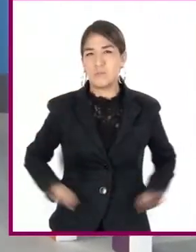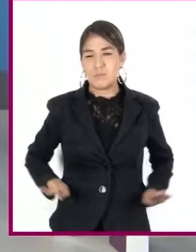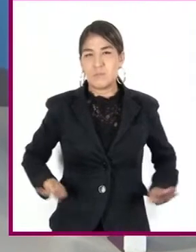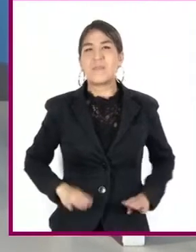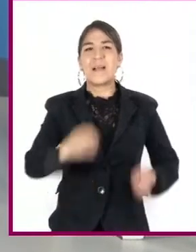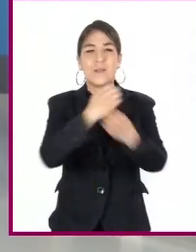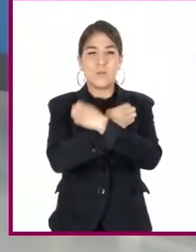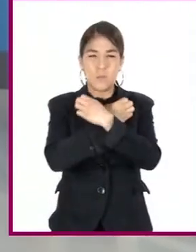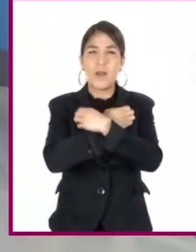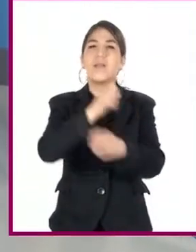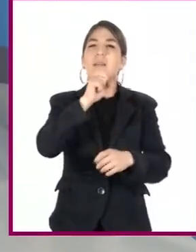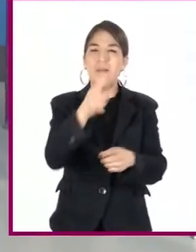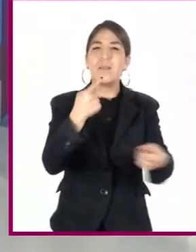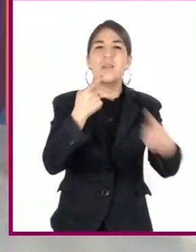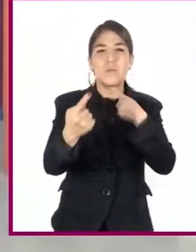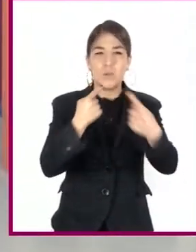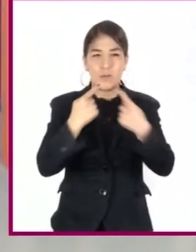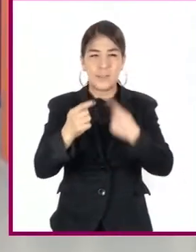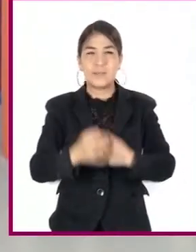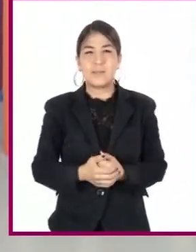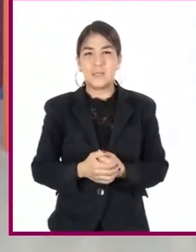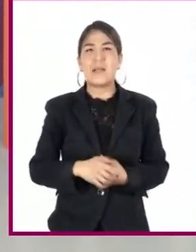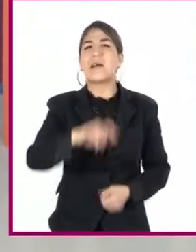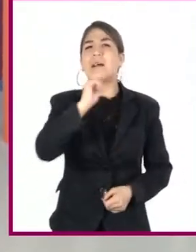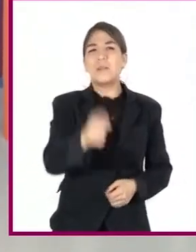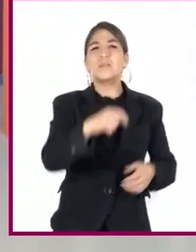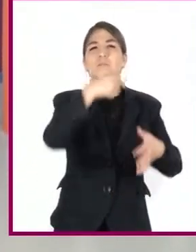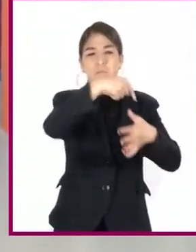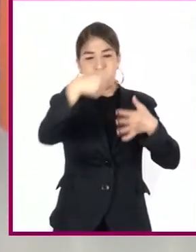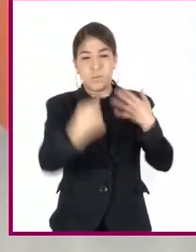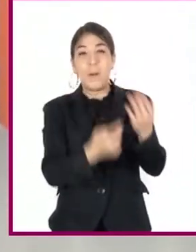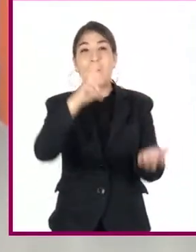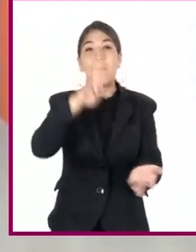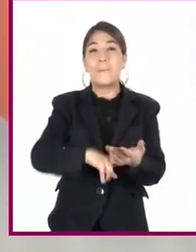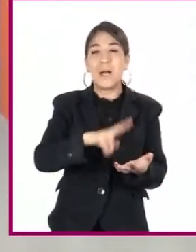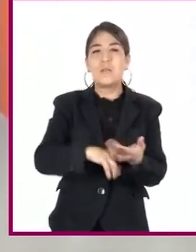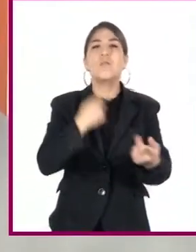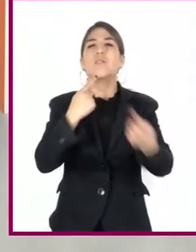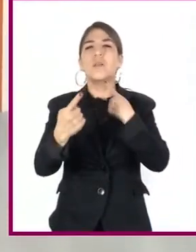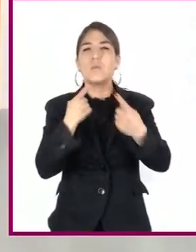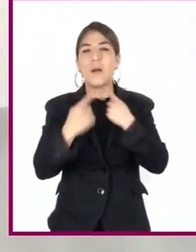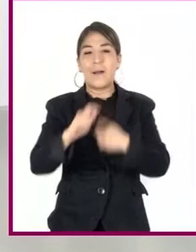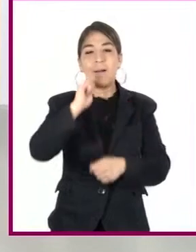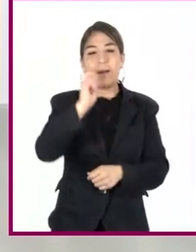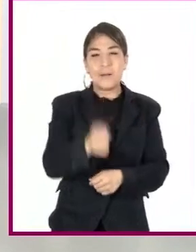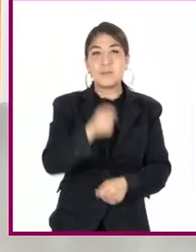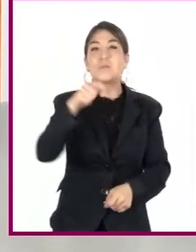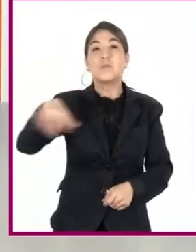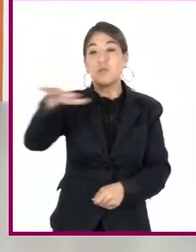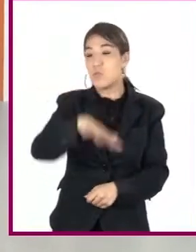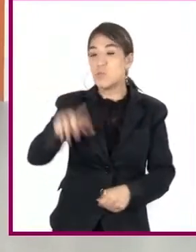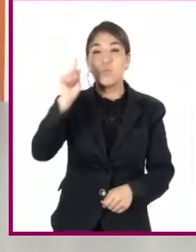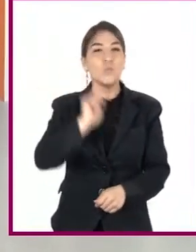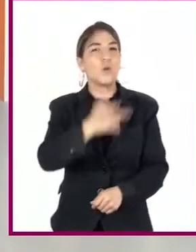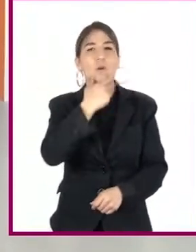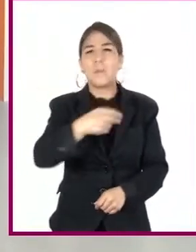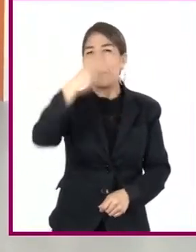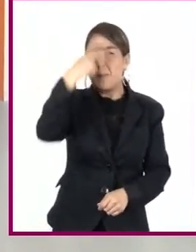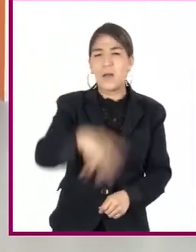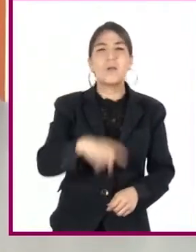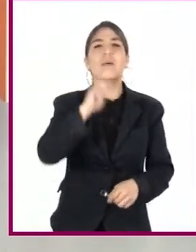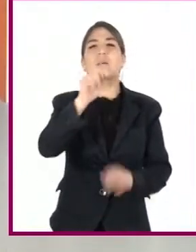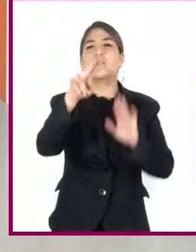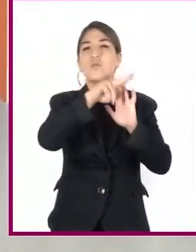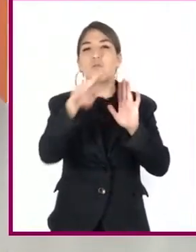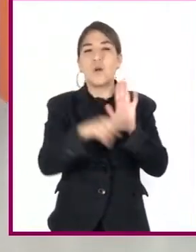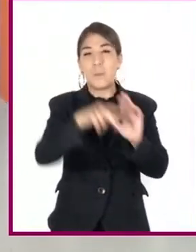democracia. Con base en los principios y valores democráticos, las y los mexicanos podemos normar